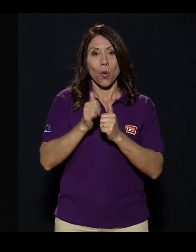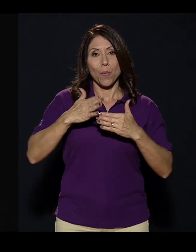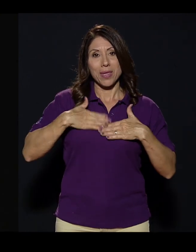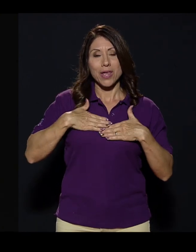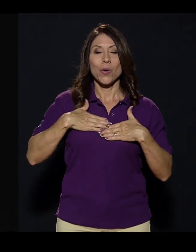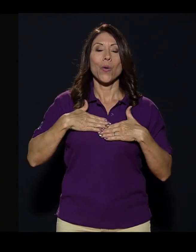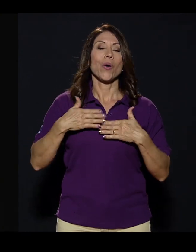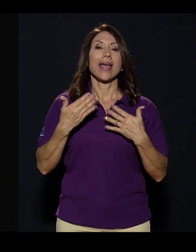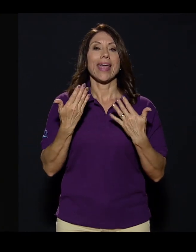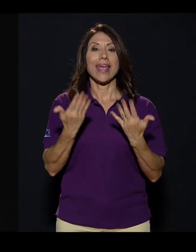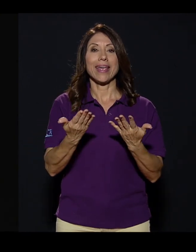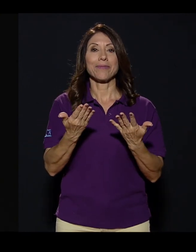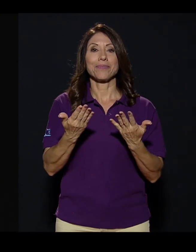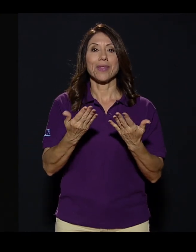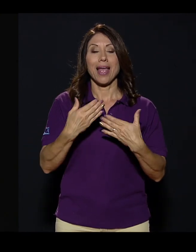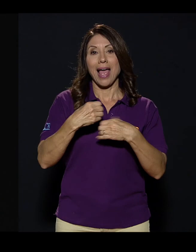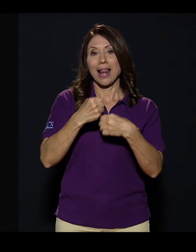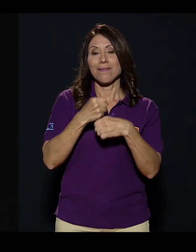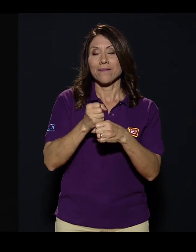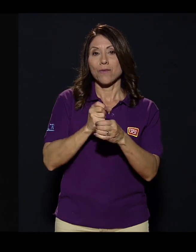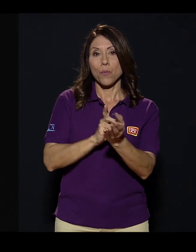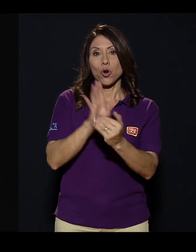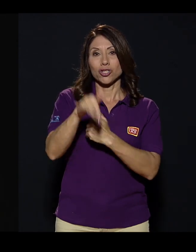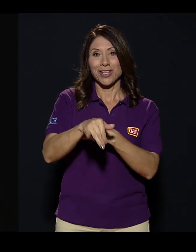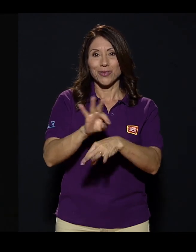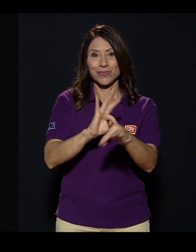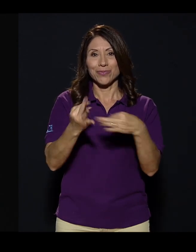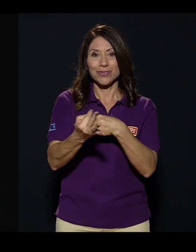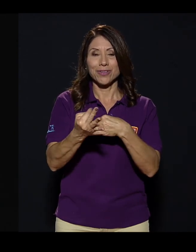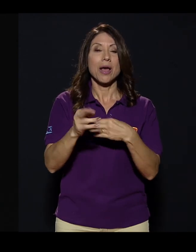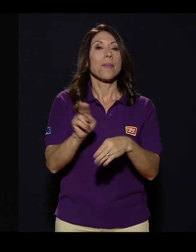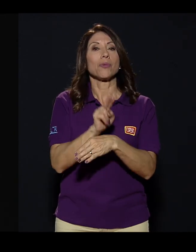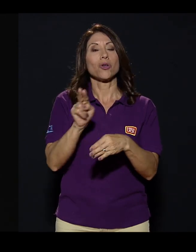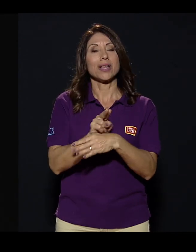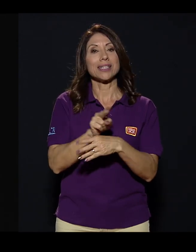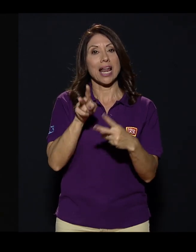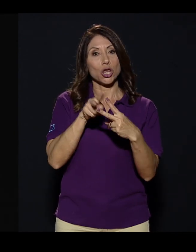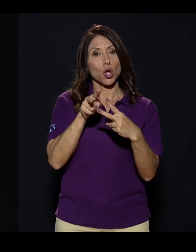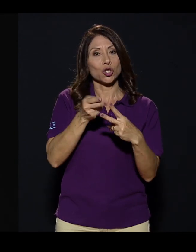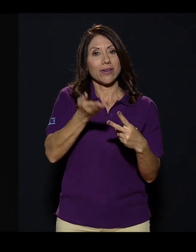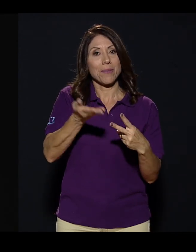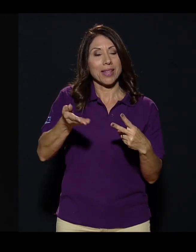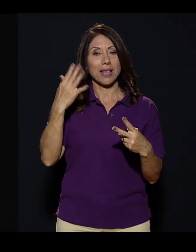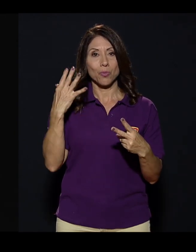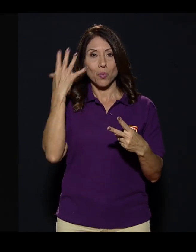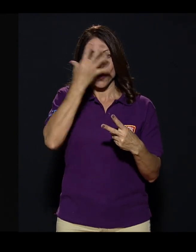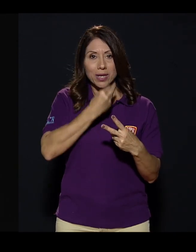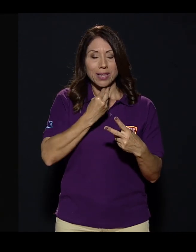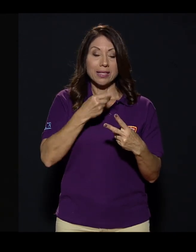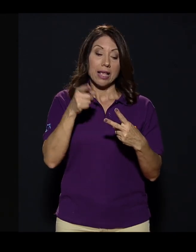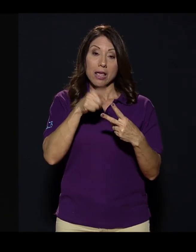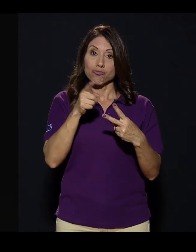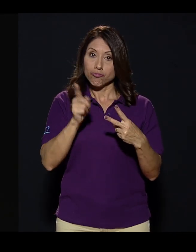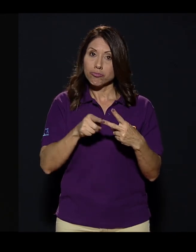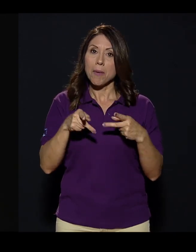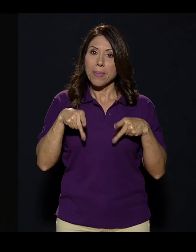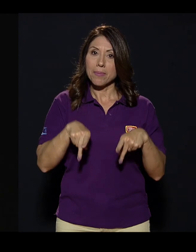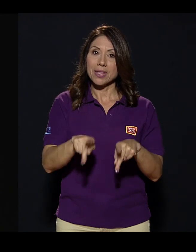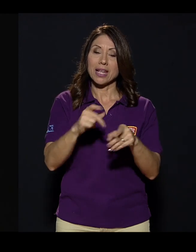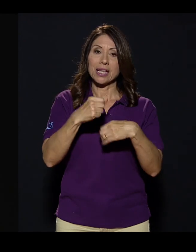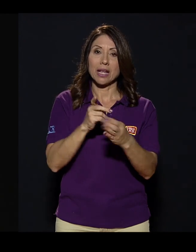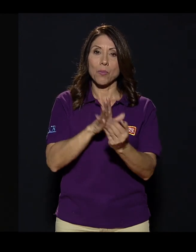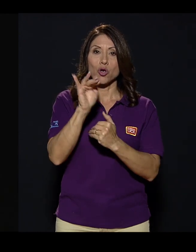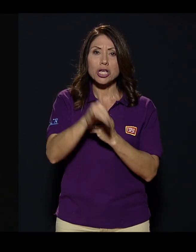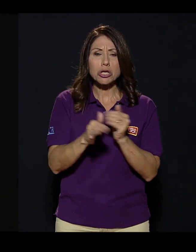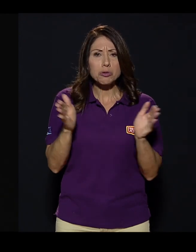que nos van a permitir hacer proyectos pequeños, medianos y que con eso pues cumplir también con un objetivo